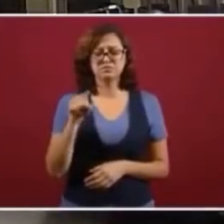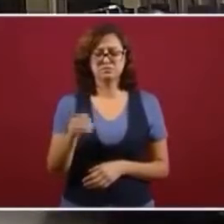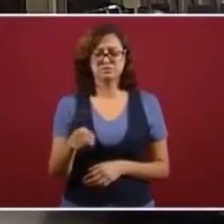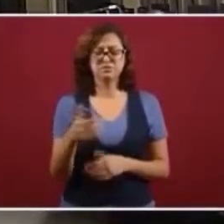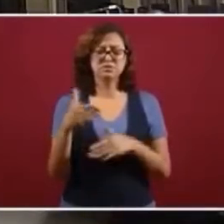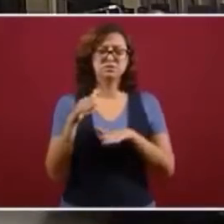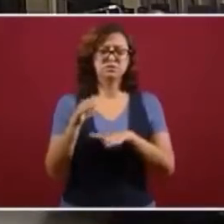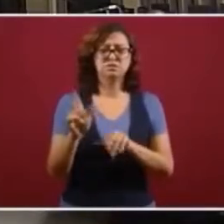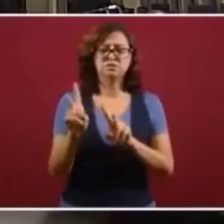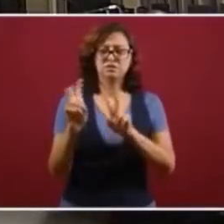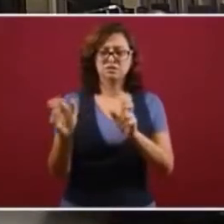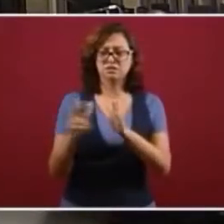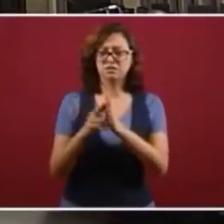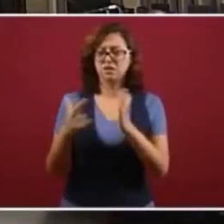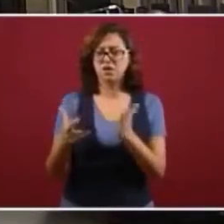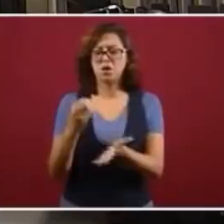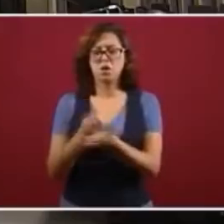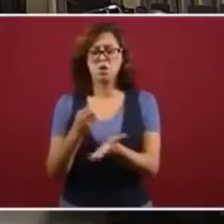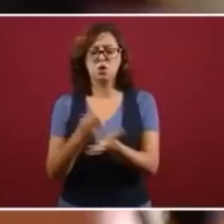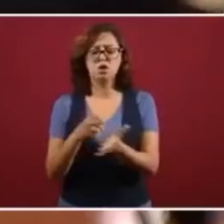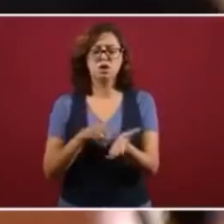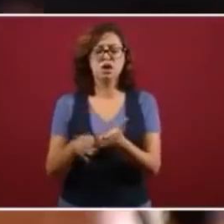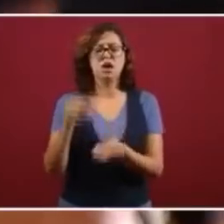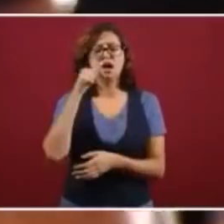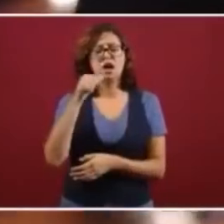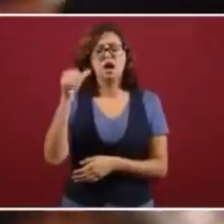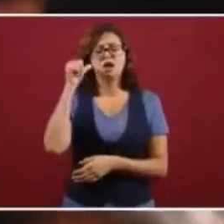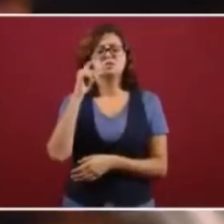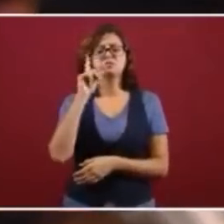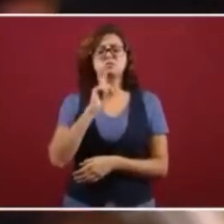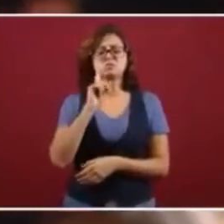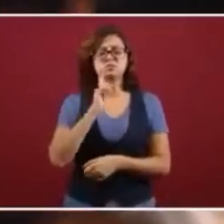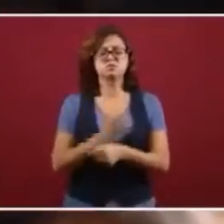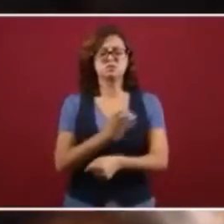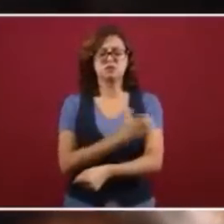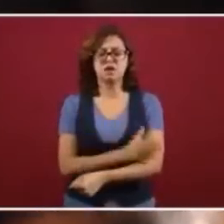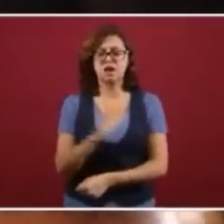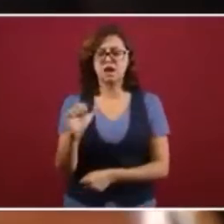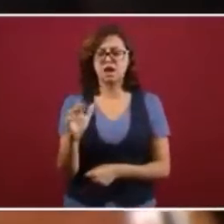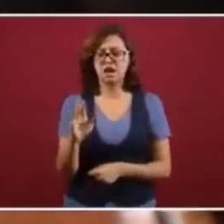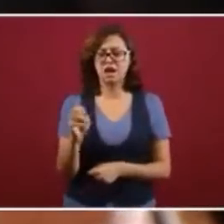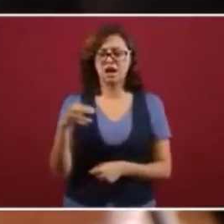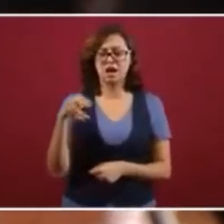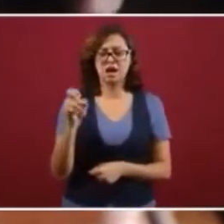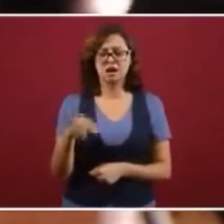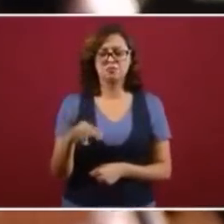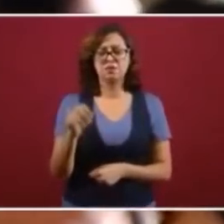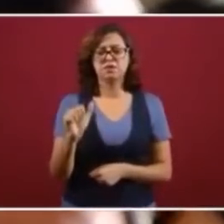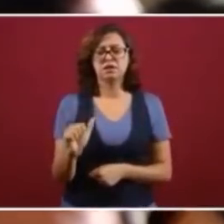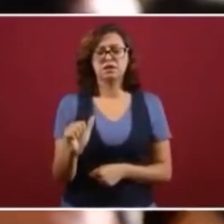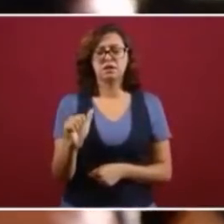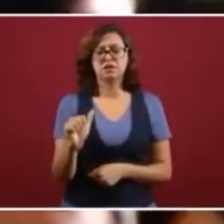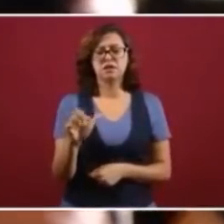Ayer la colega Carmen Aristegui en su programa, también Ana Lilia Pérez